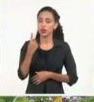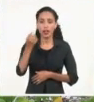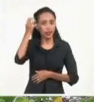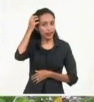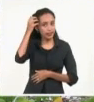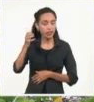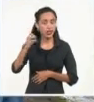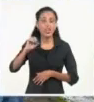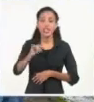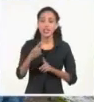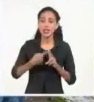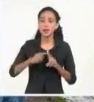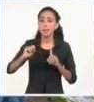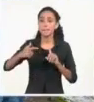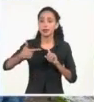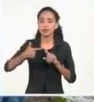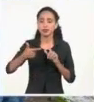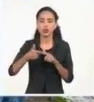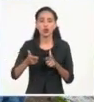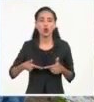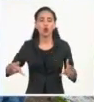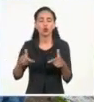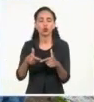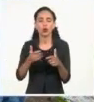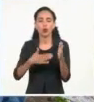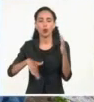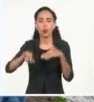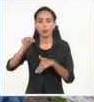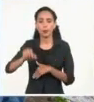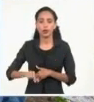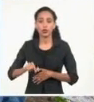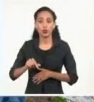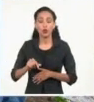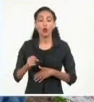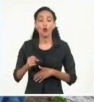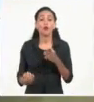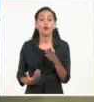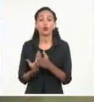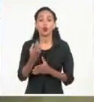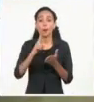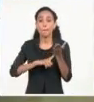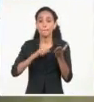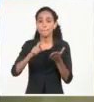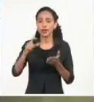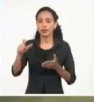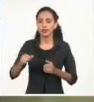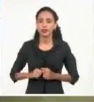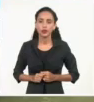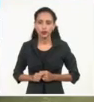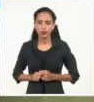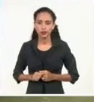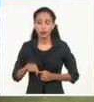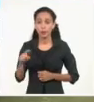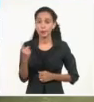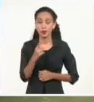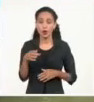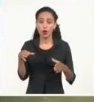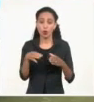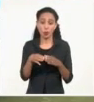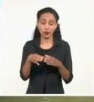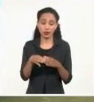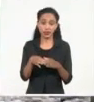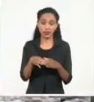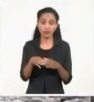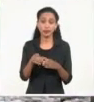y vicepresidente del Consejo de ministro fundador del partido comunista de cuba integró El primer comité central